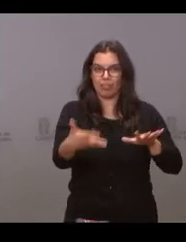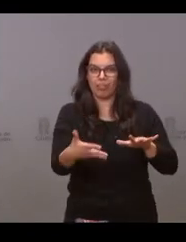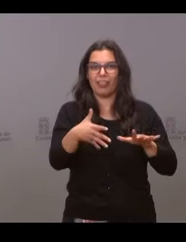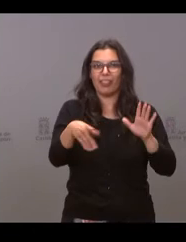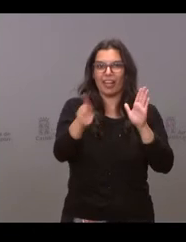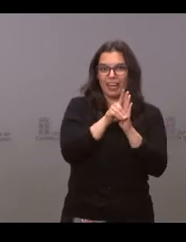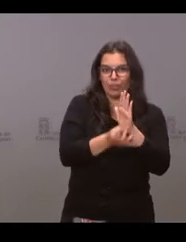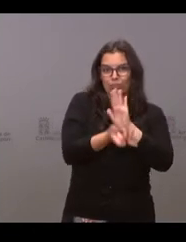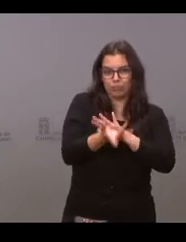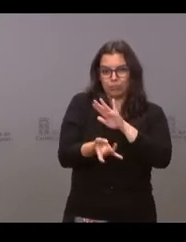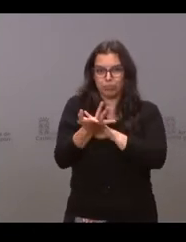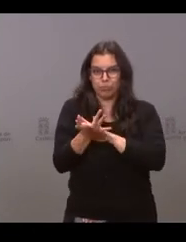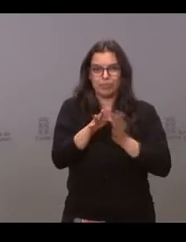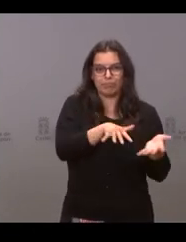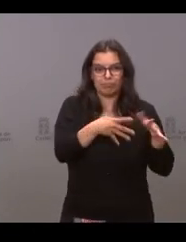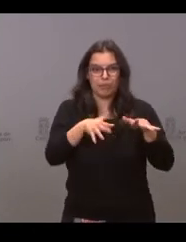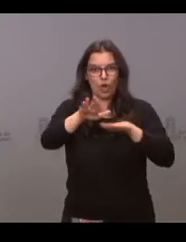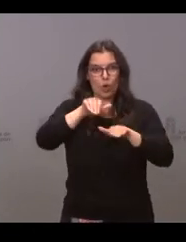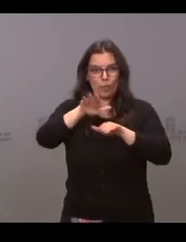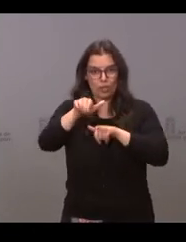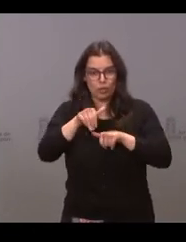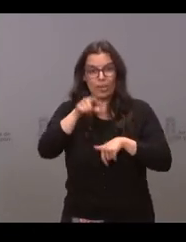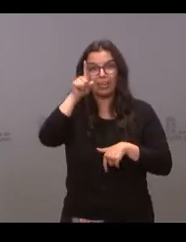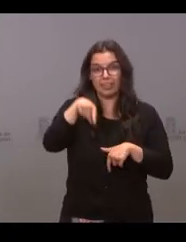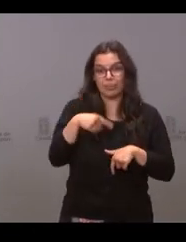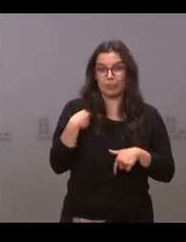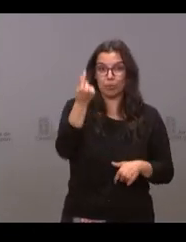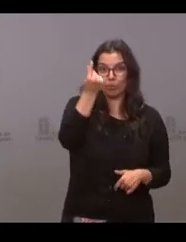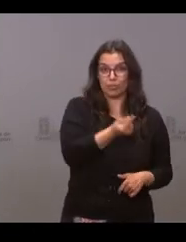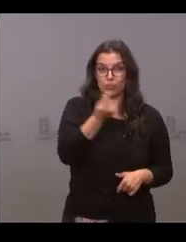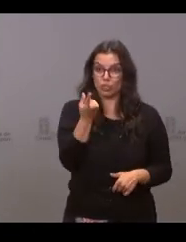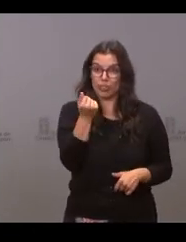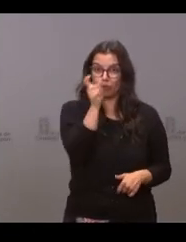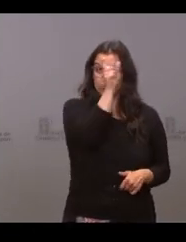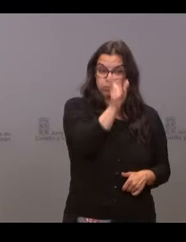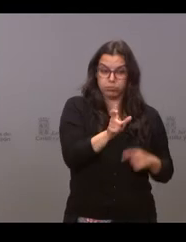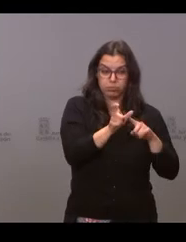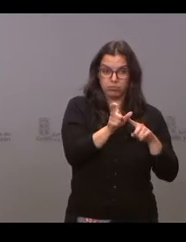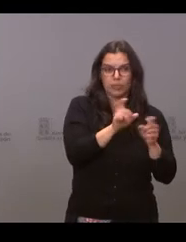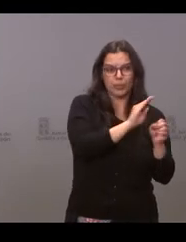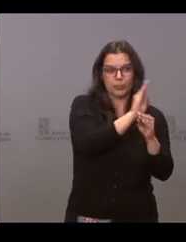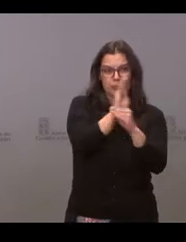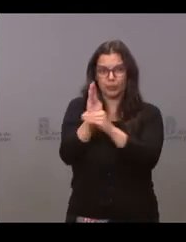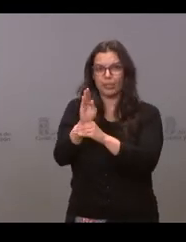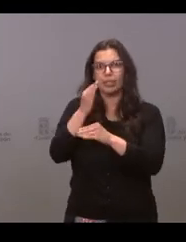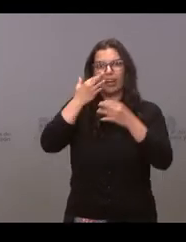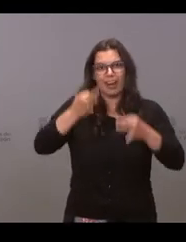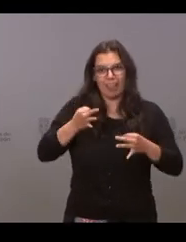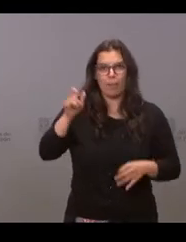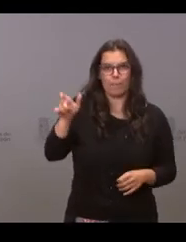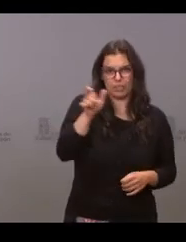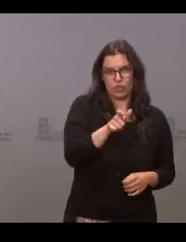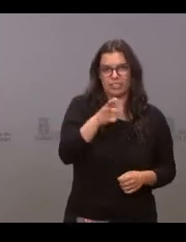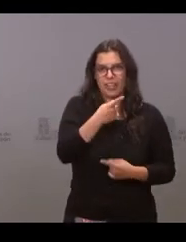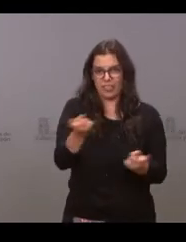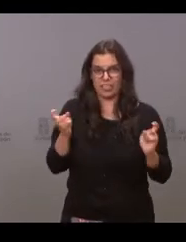convocatorias y que las partidas presupuestarias lleguen a los que verdaderamente lo necesitan y